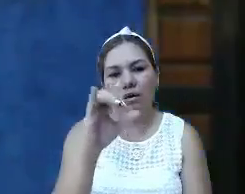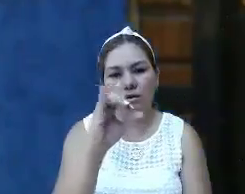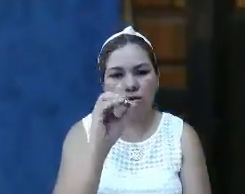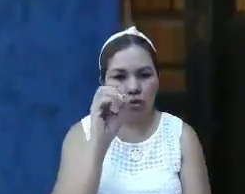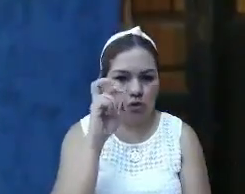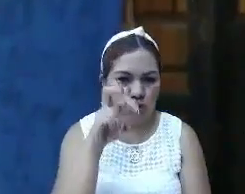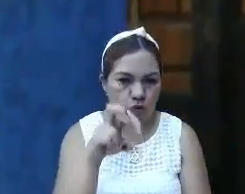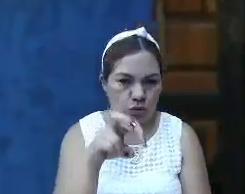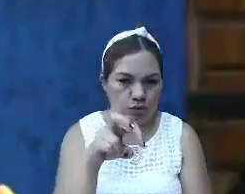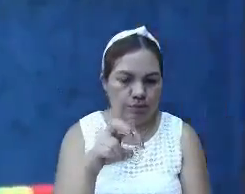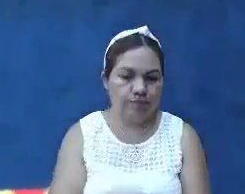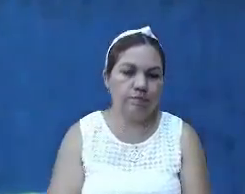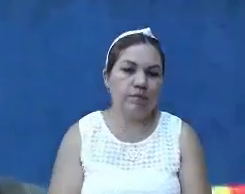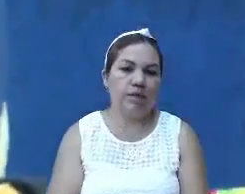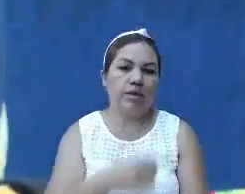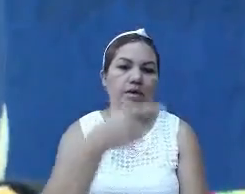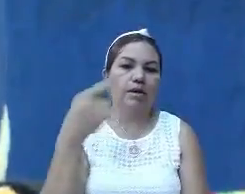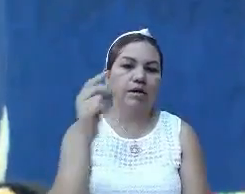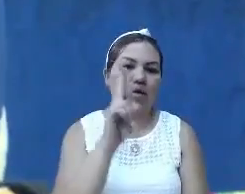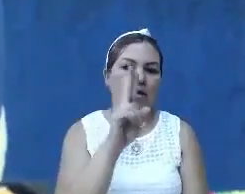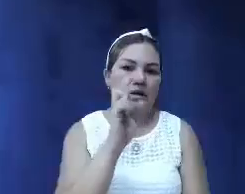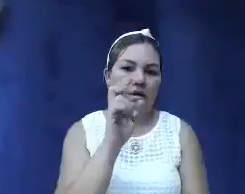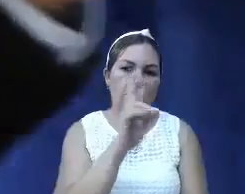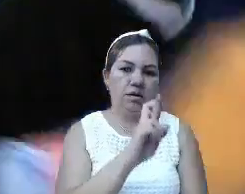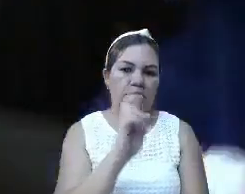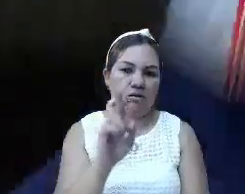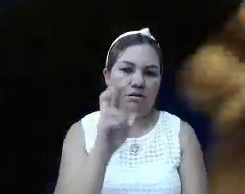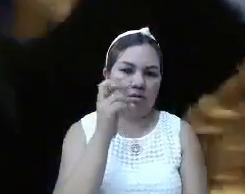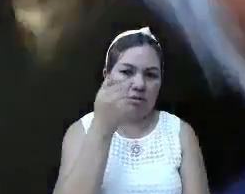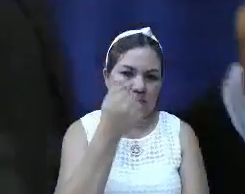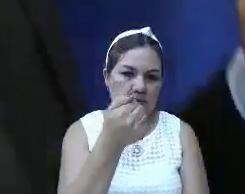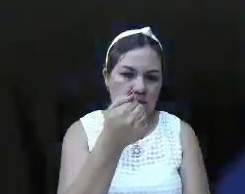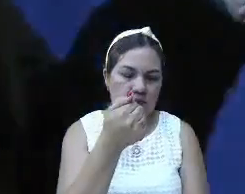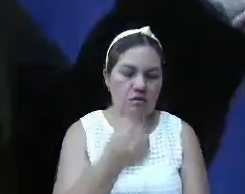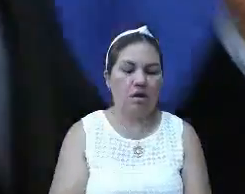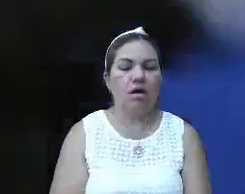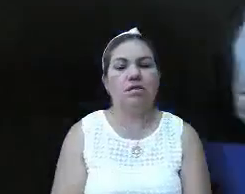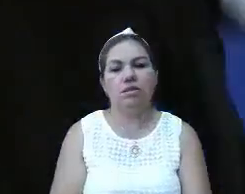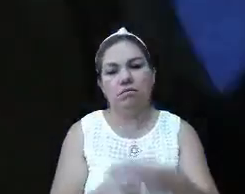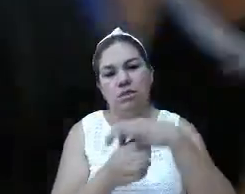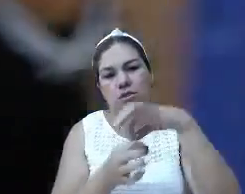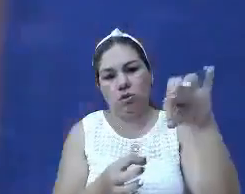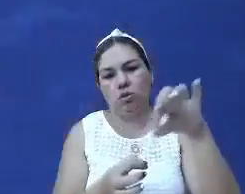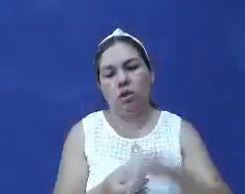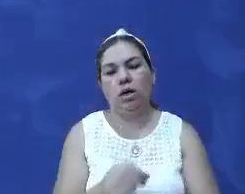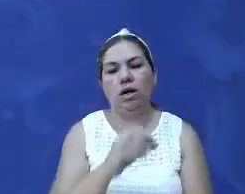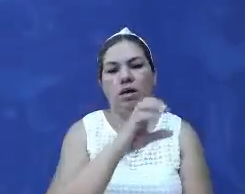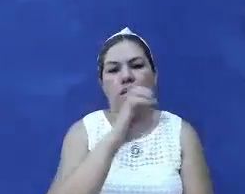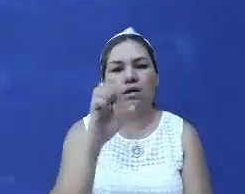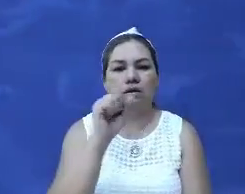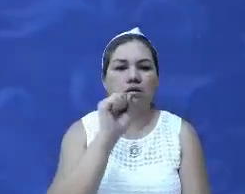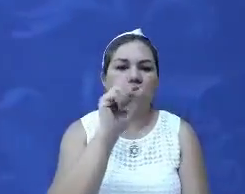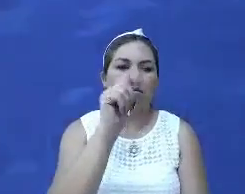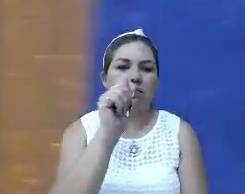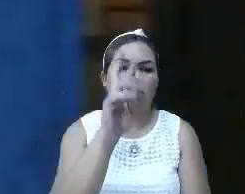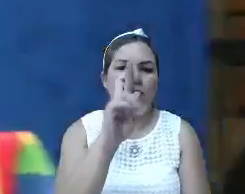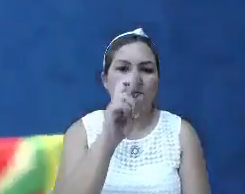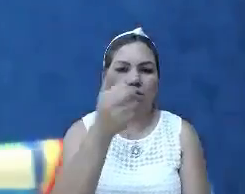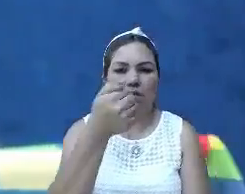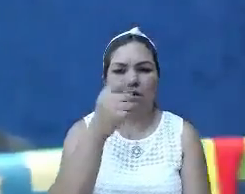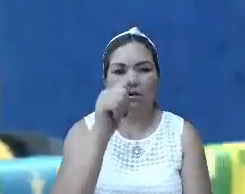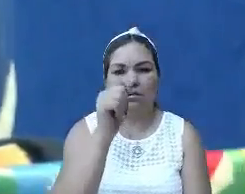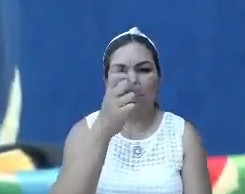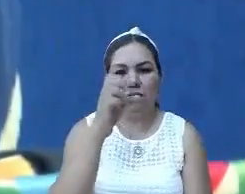guerra espiritual. Es el espíritu de la guerra estratégica de Dios. El Espíritu de